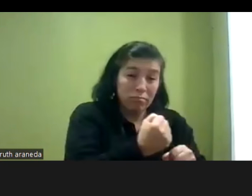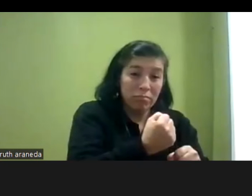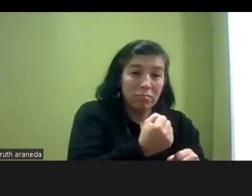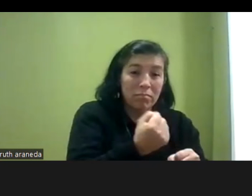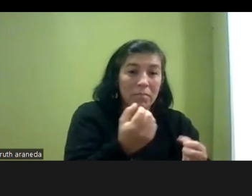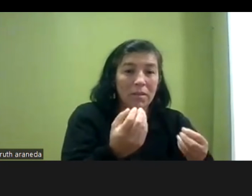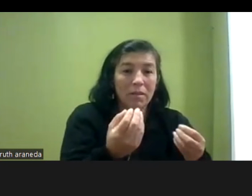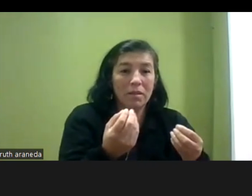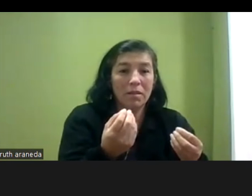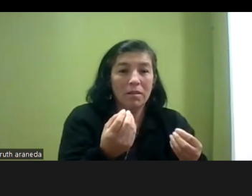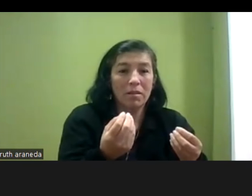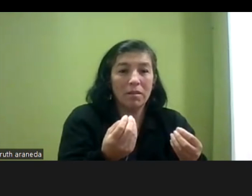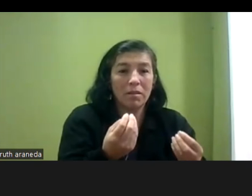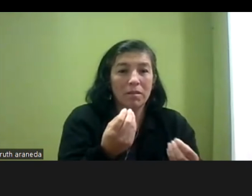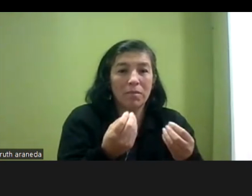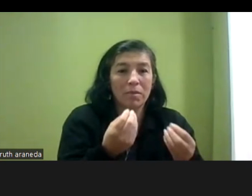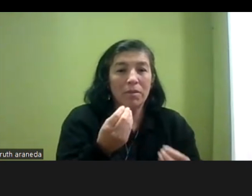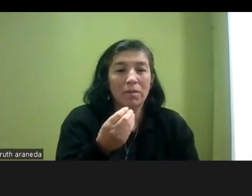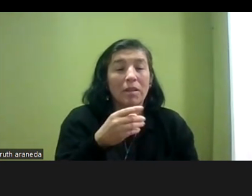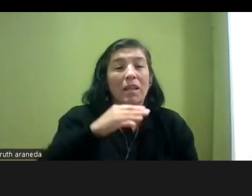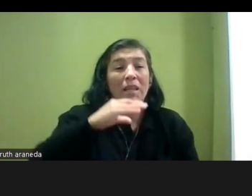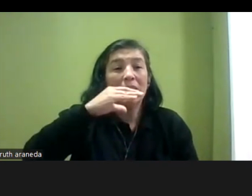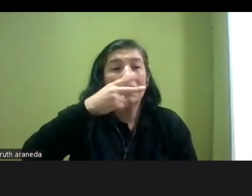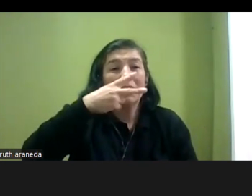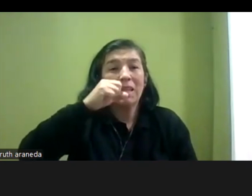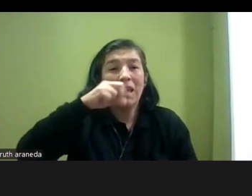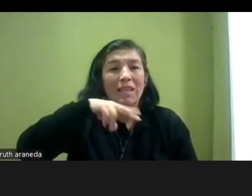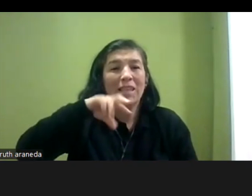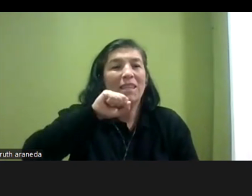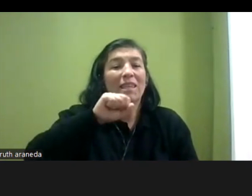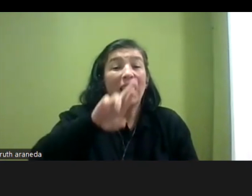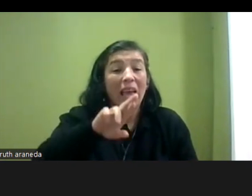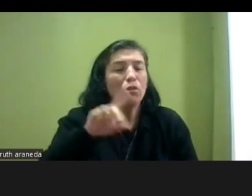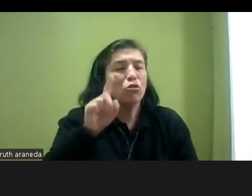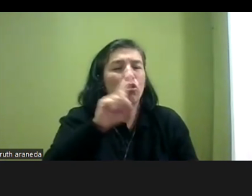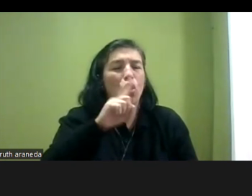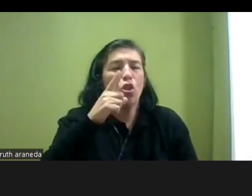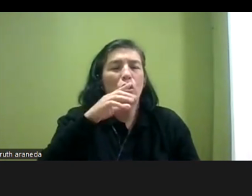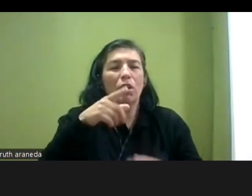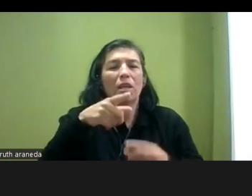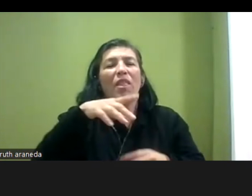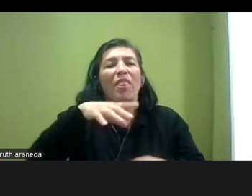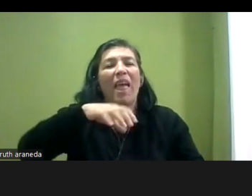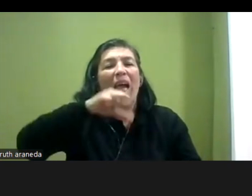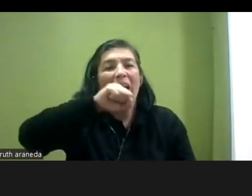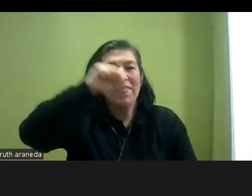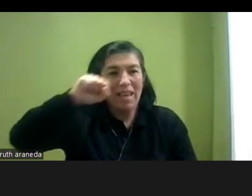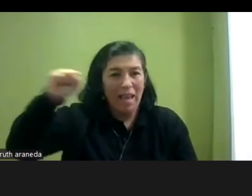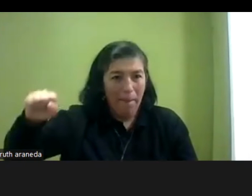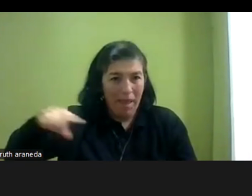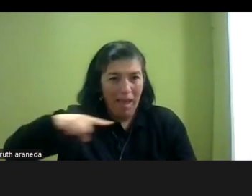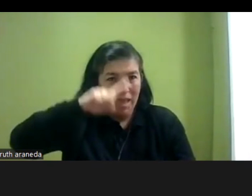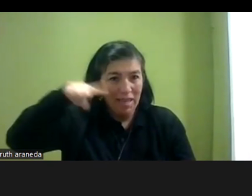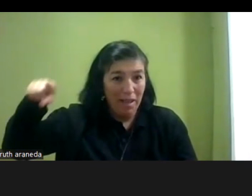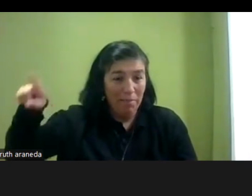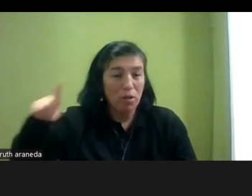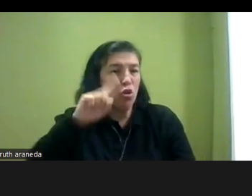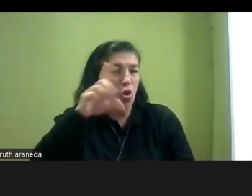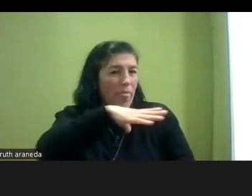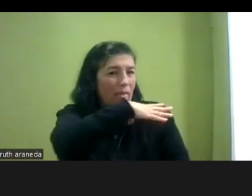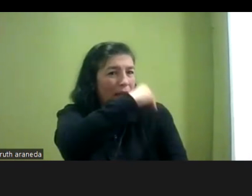no, alguien pregunta Chañar, no, el Sí. Chañar es del Salar de Atacama, no de Arica. Eh,